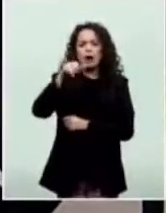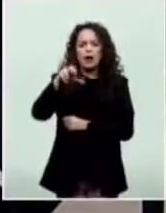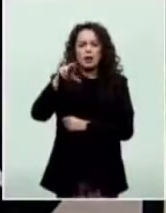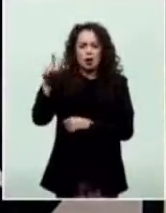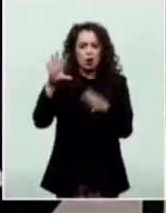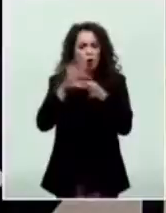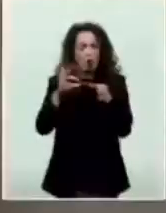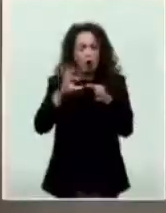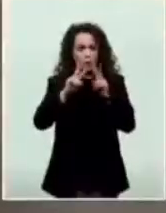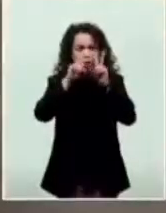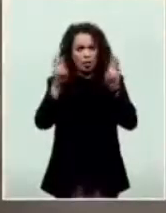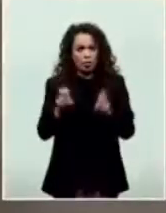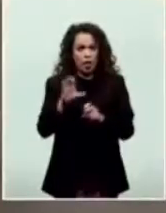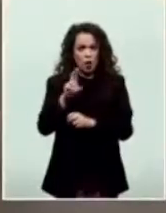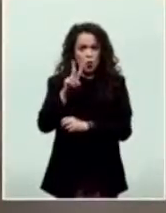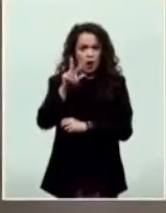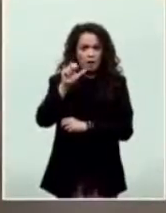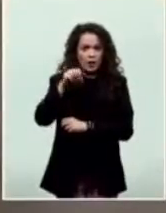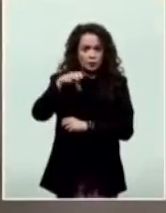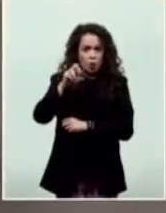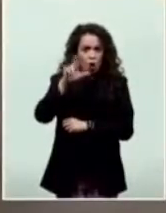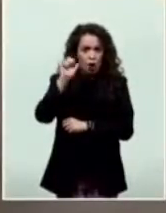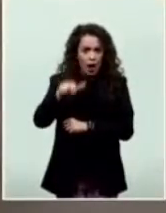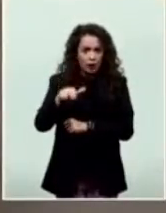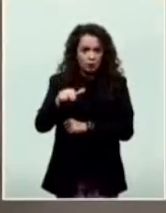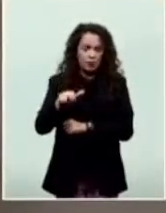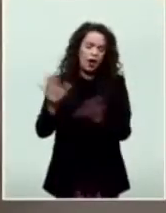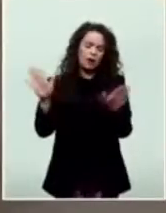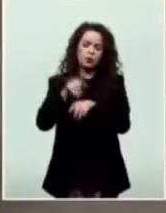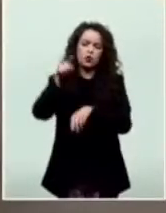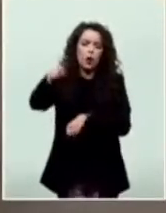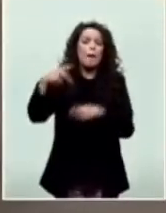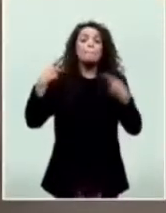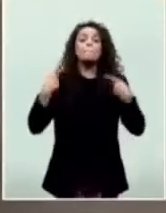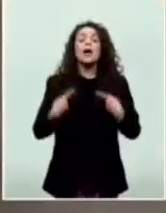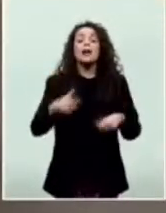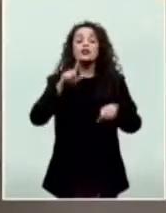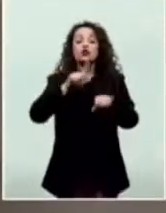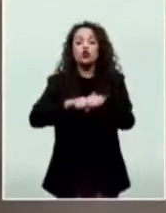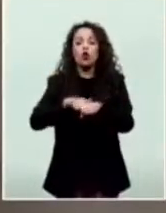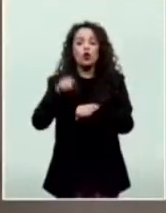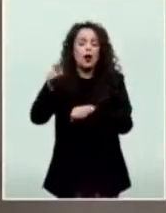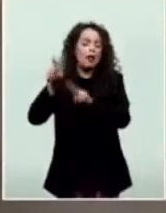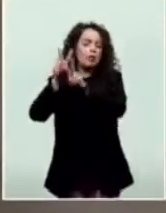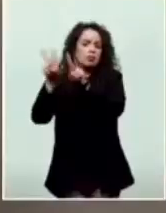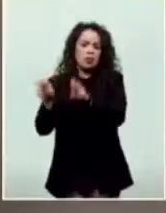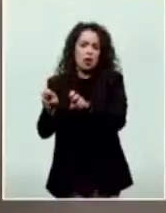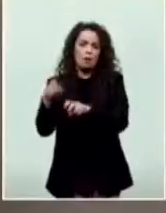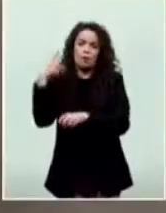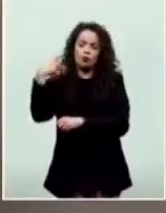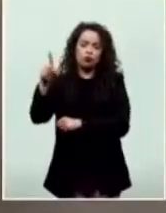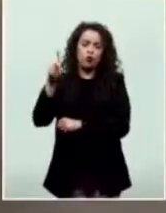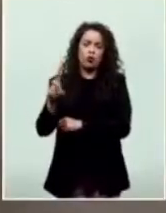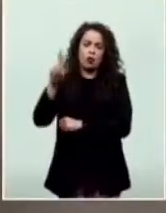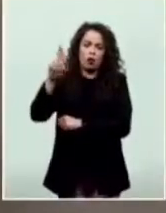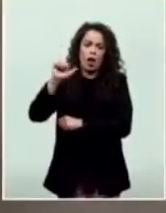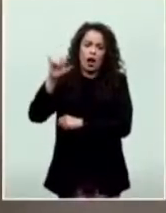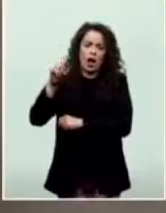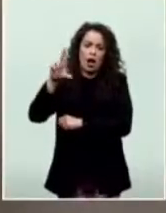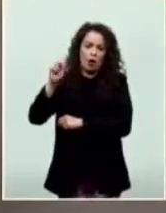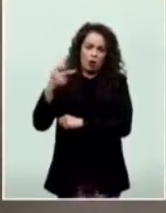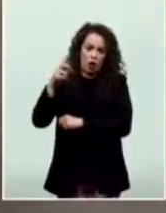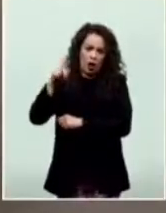Morán? No, como comenté, ese es un tema personal de el doctor Alejandro Gertz, no es un